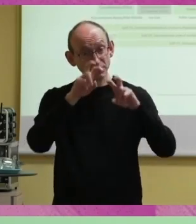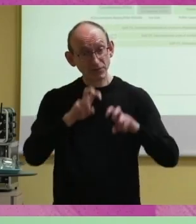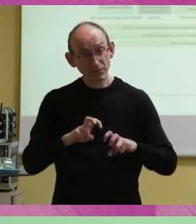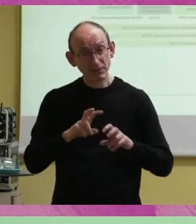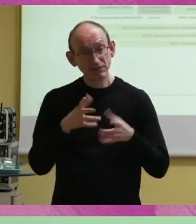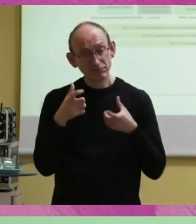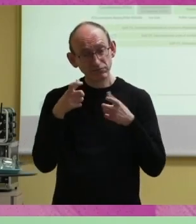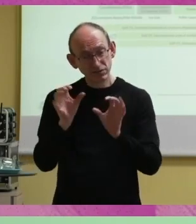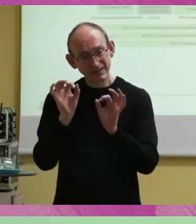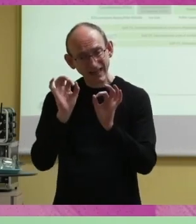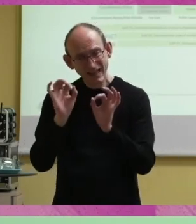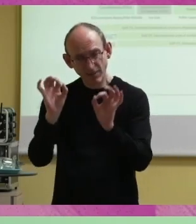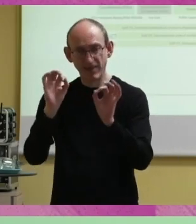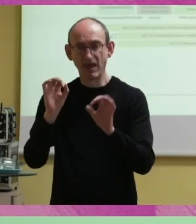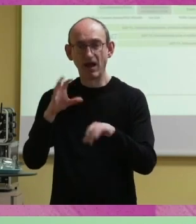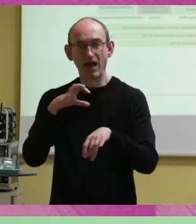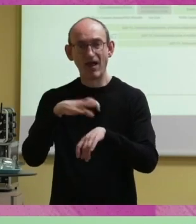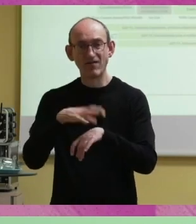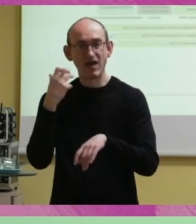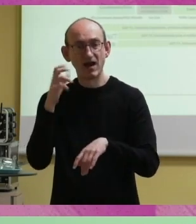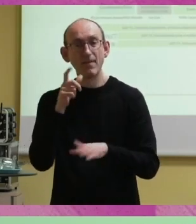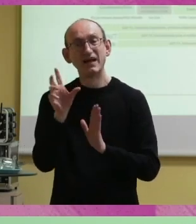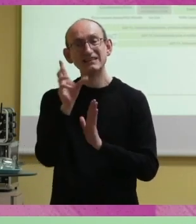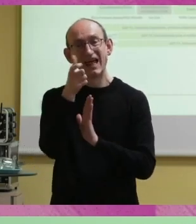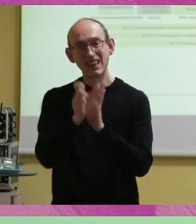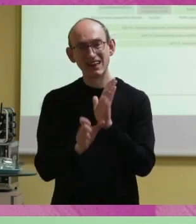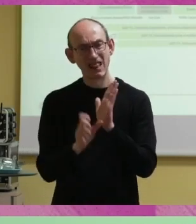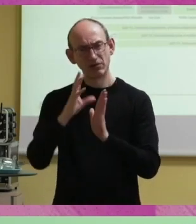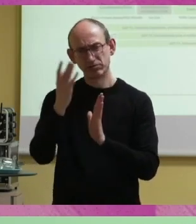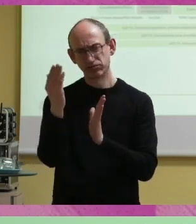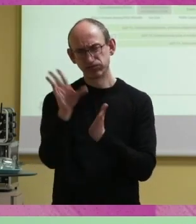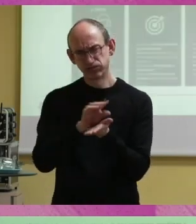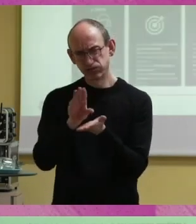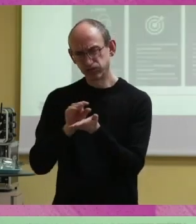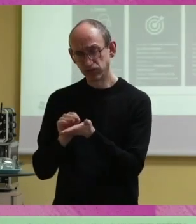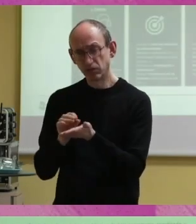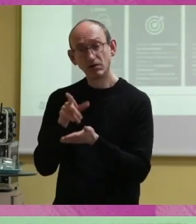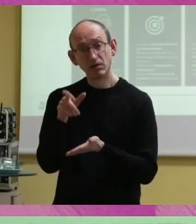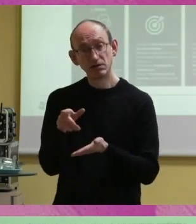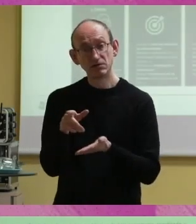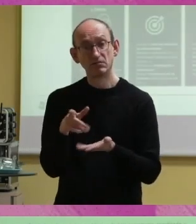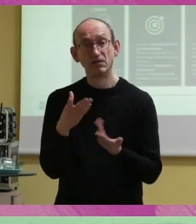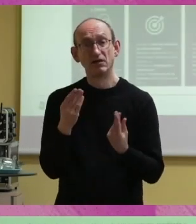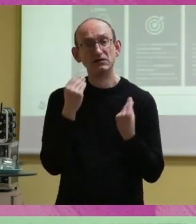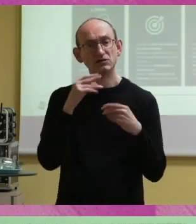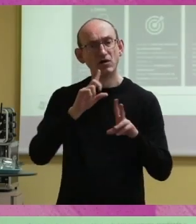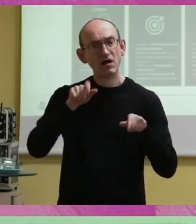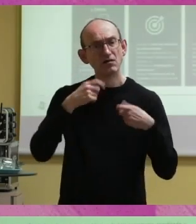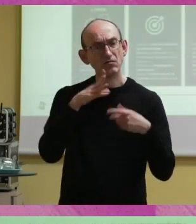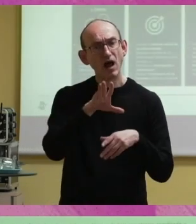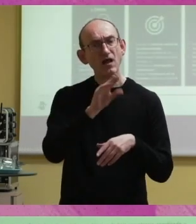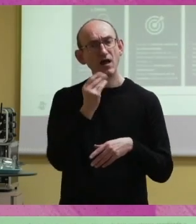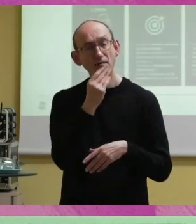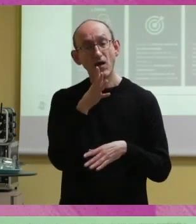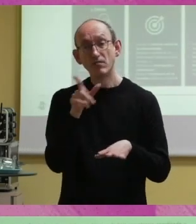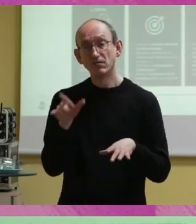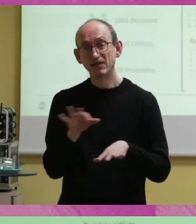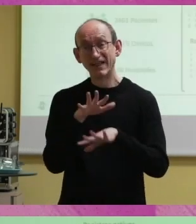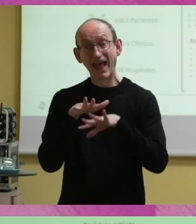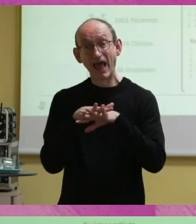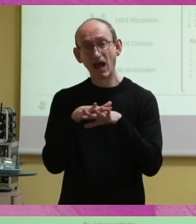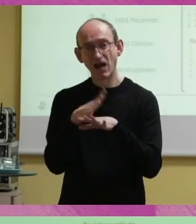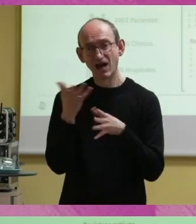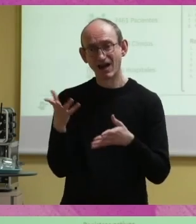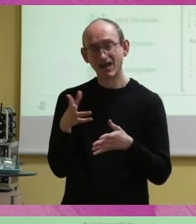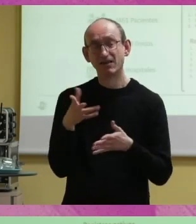raras y además también de datos. Y esto es también muy importante para entender historias naturales y demás. GenRare, que es